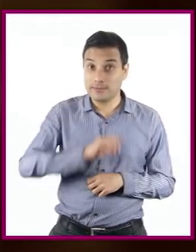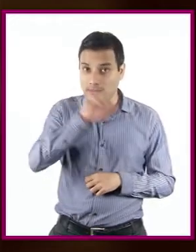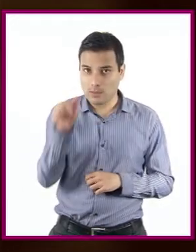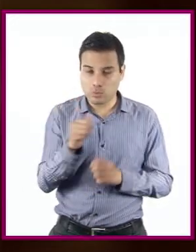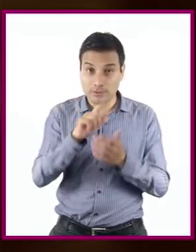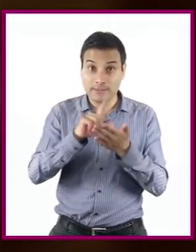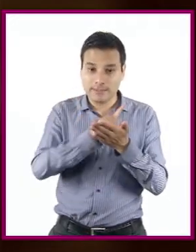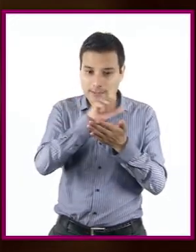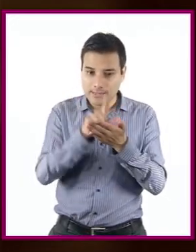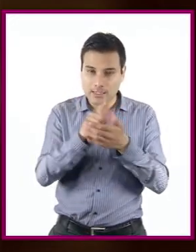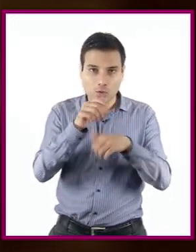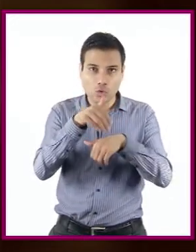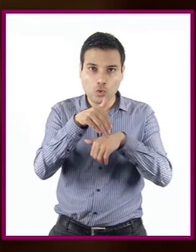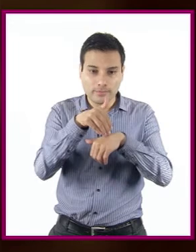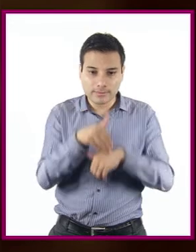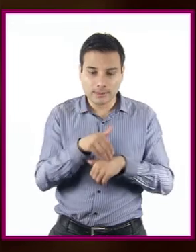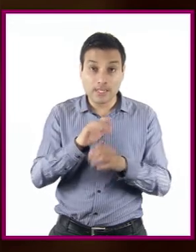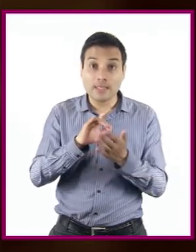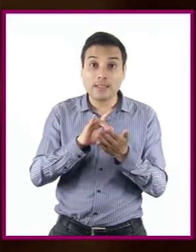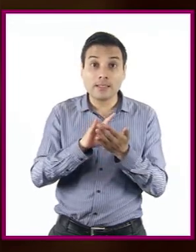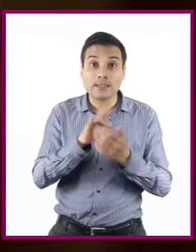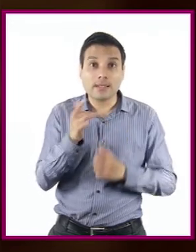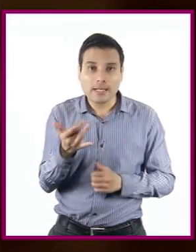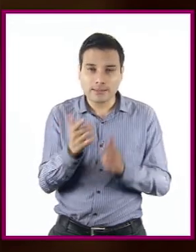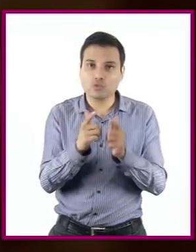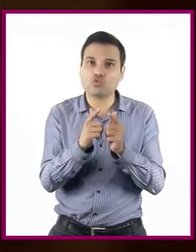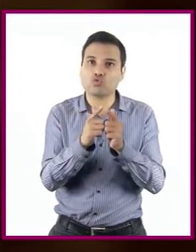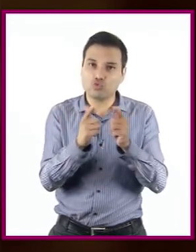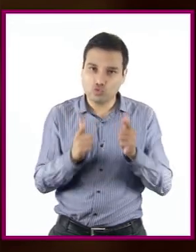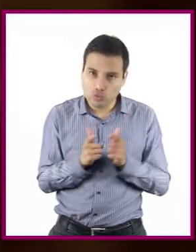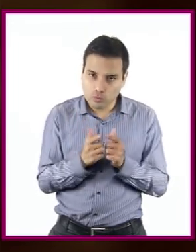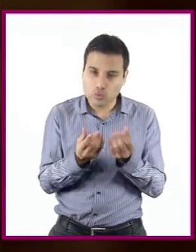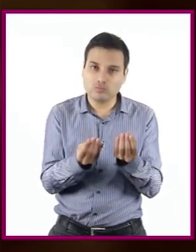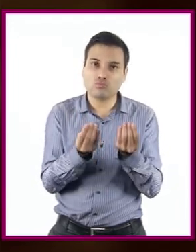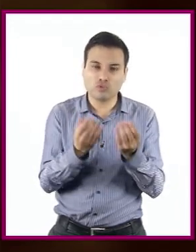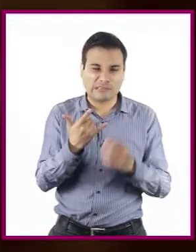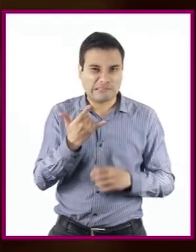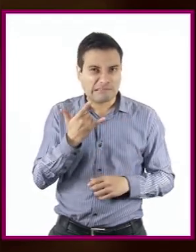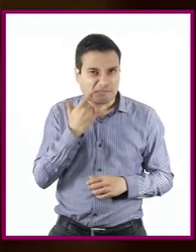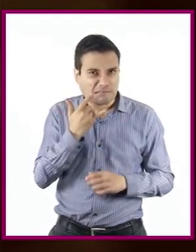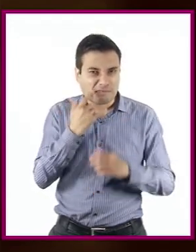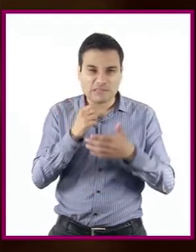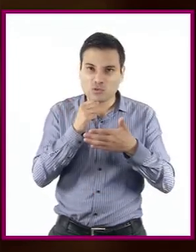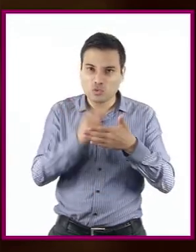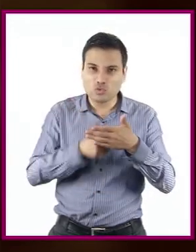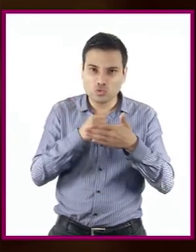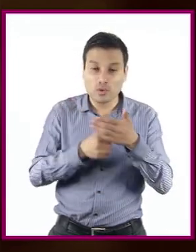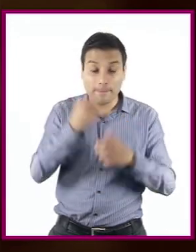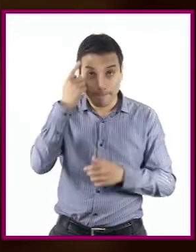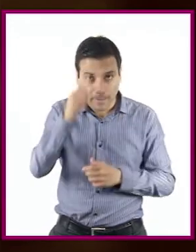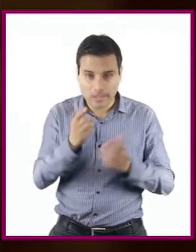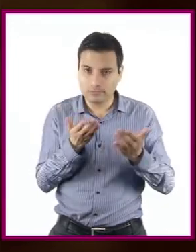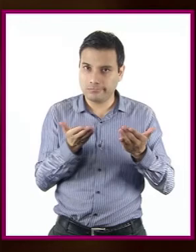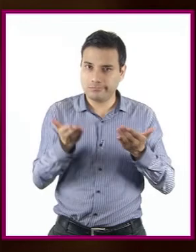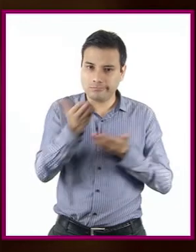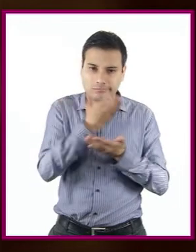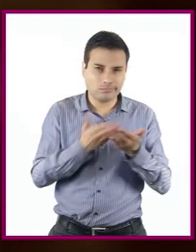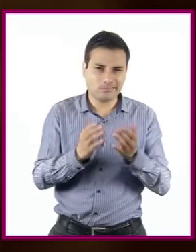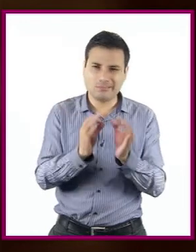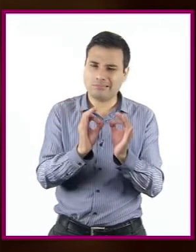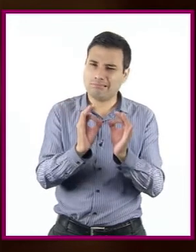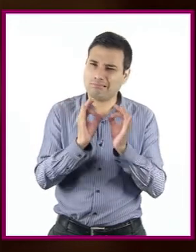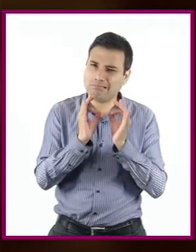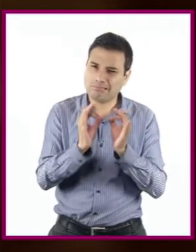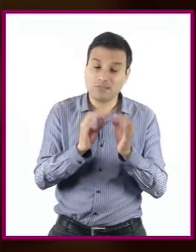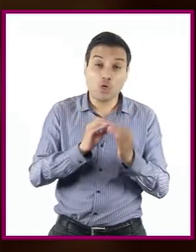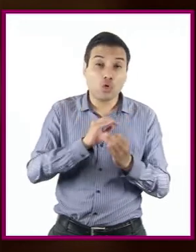las luchas de los distintos grupos discriminados es indispensable para tener una convivencia social democrática en la